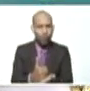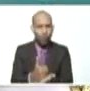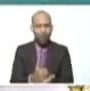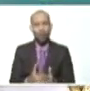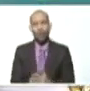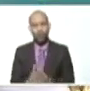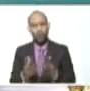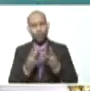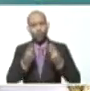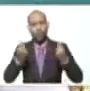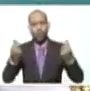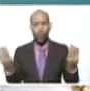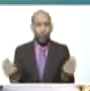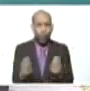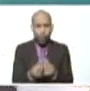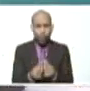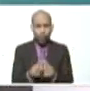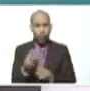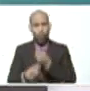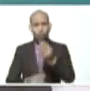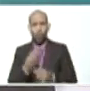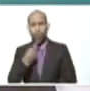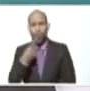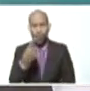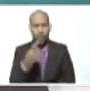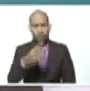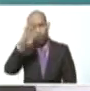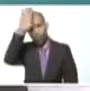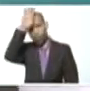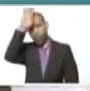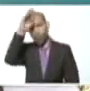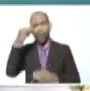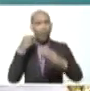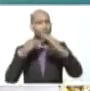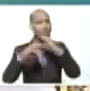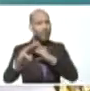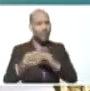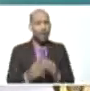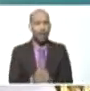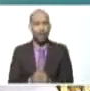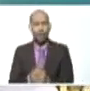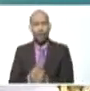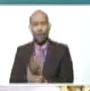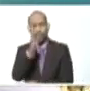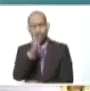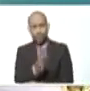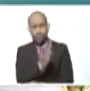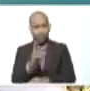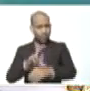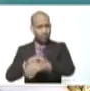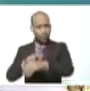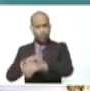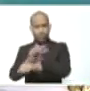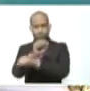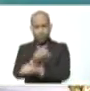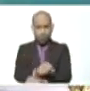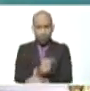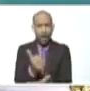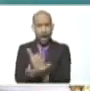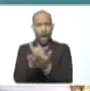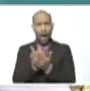salvarnos juntos, como nos dijo el Papa en su mensaje, que el beato José Gregorio nos ayuda a vencer el